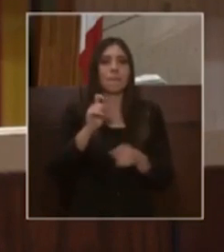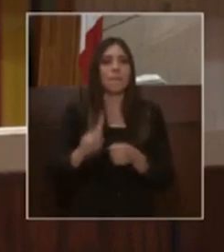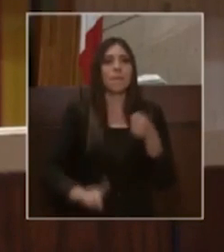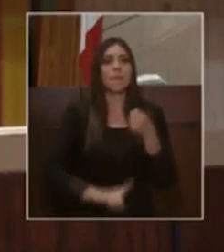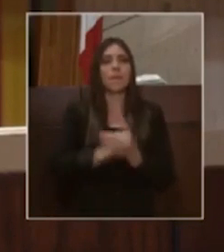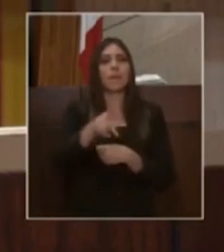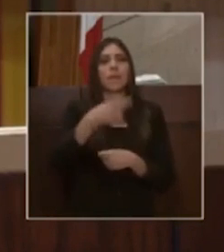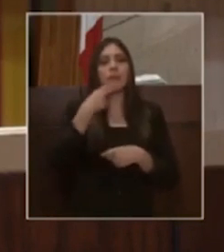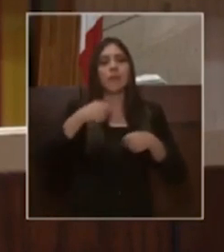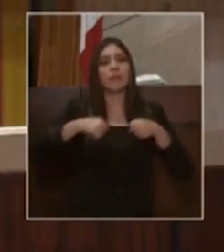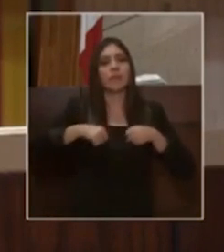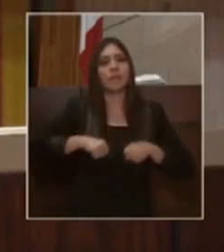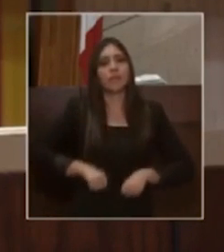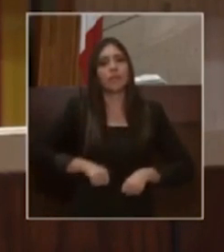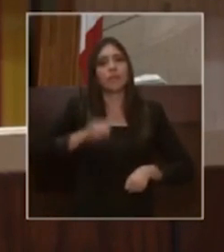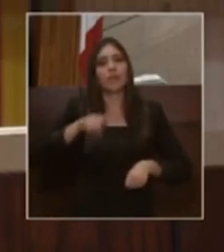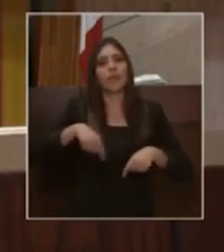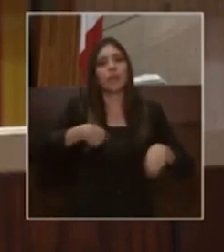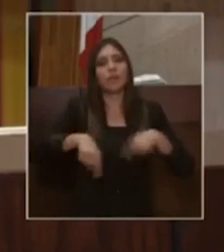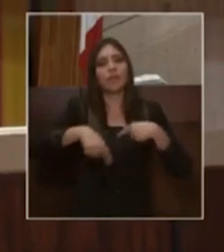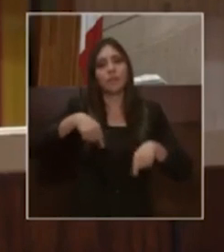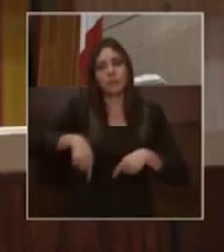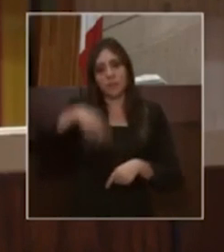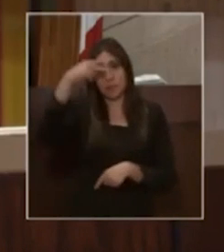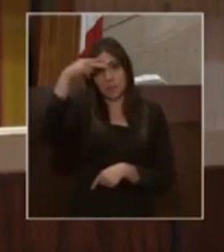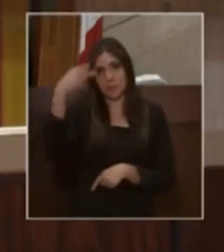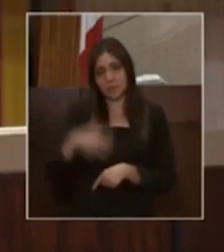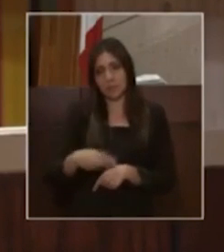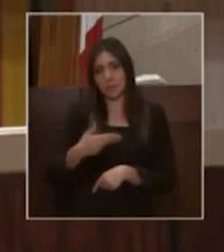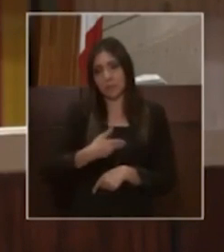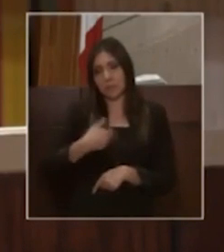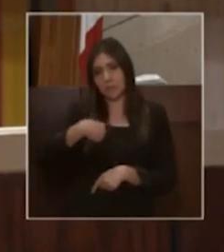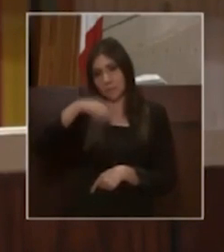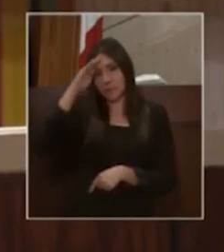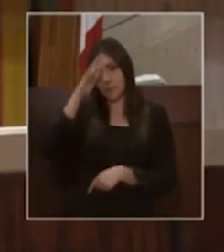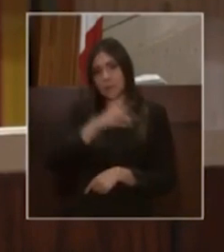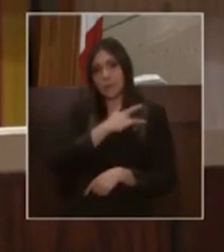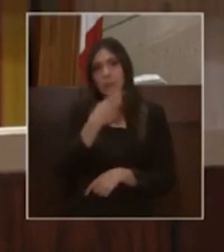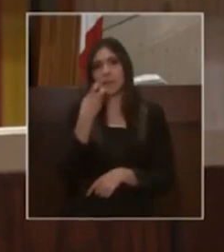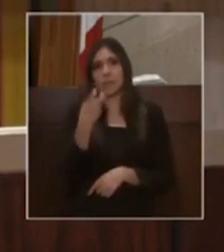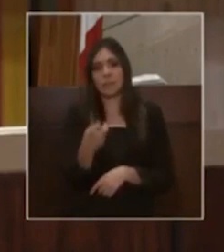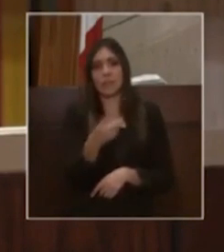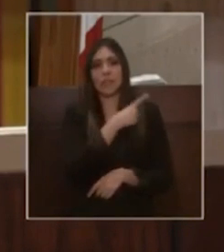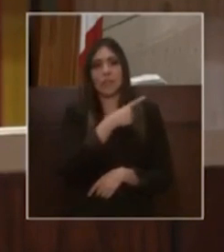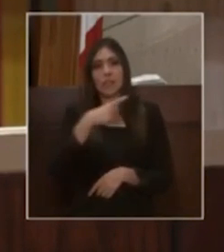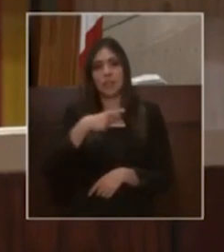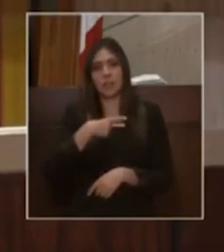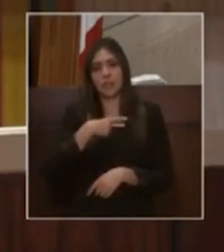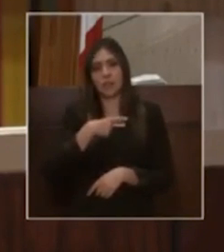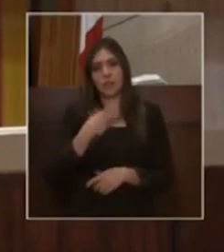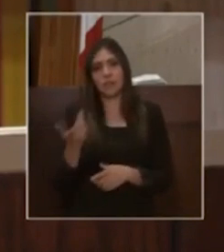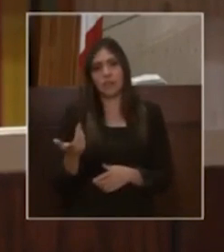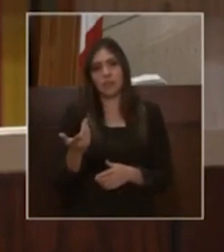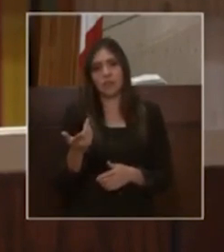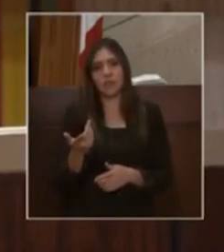usa la camiseta de la selección nacional. Yo diría que si ese lo tenemos que llevar a una nueva